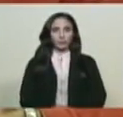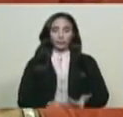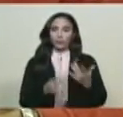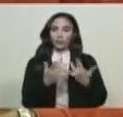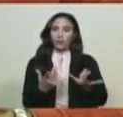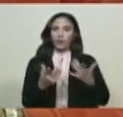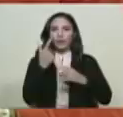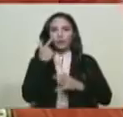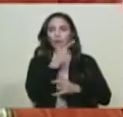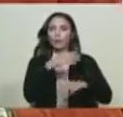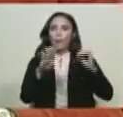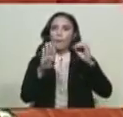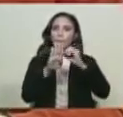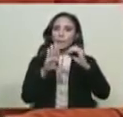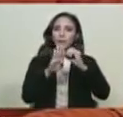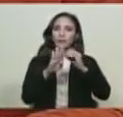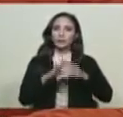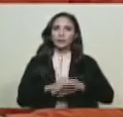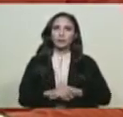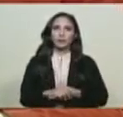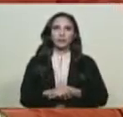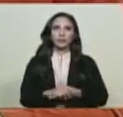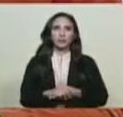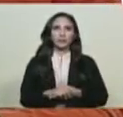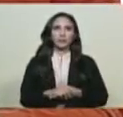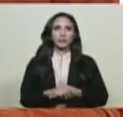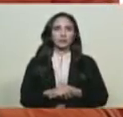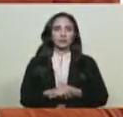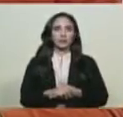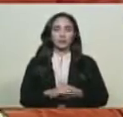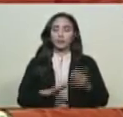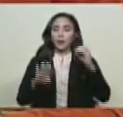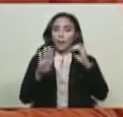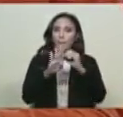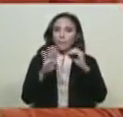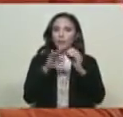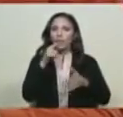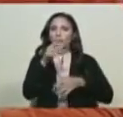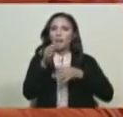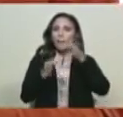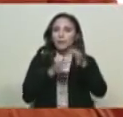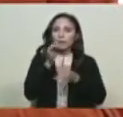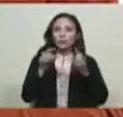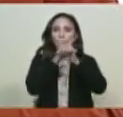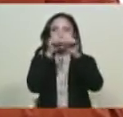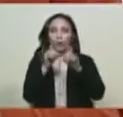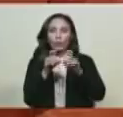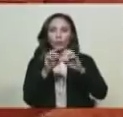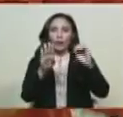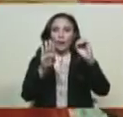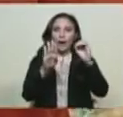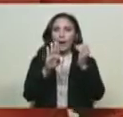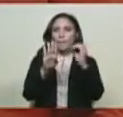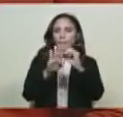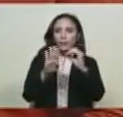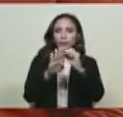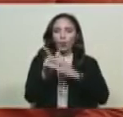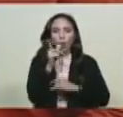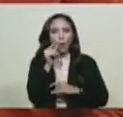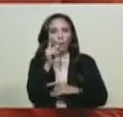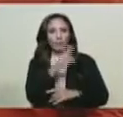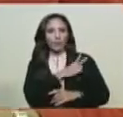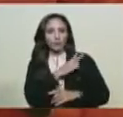social. Para ti, como profesional, que puedas tener tus Petros y puedas comprar tus pasajes y